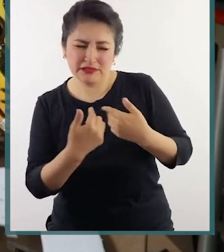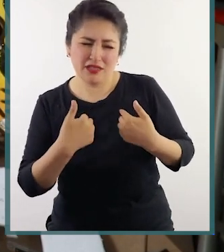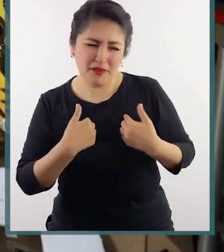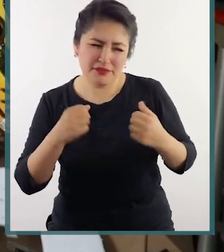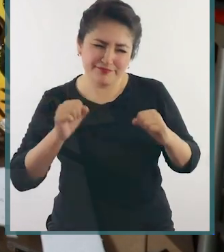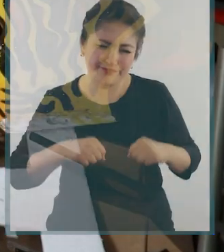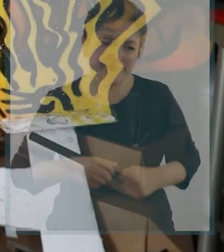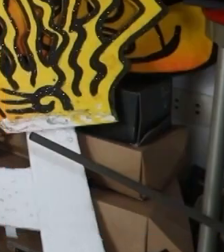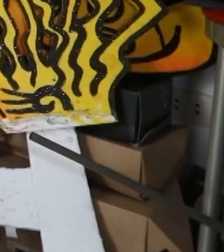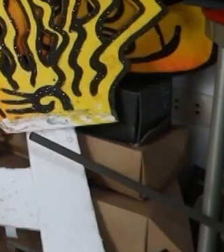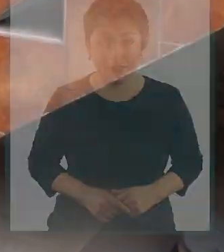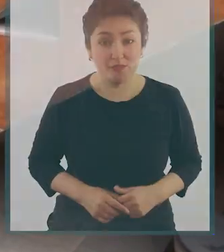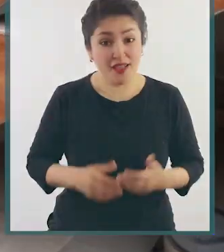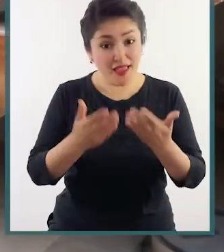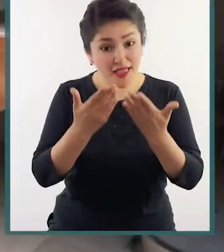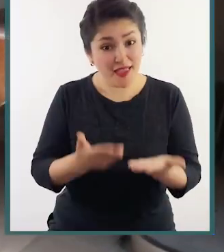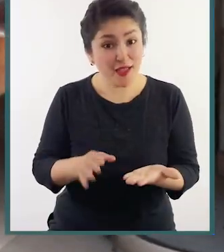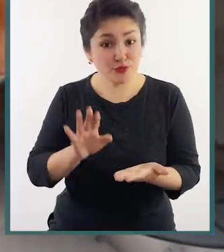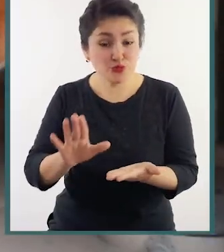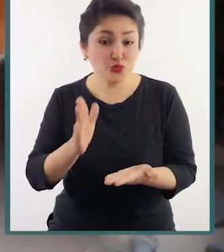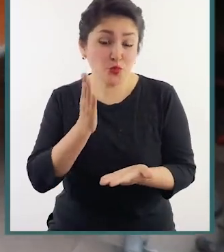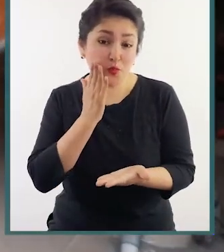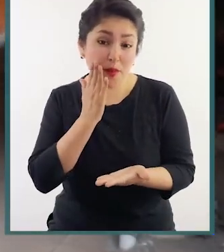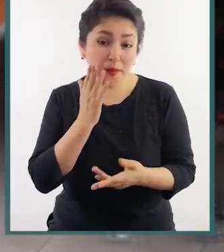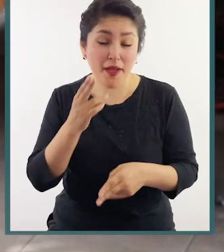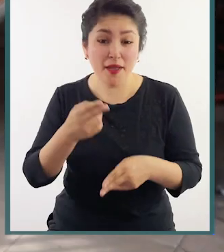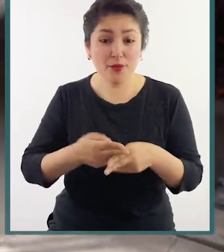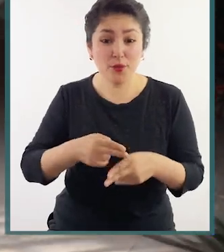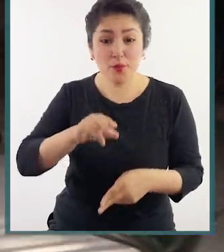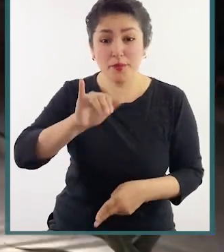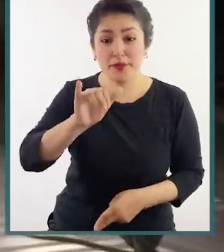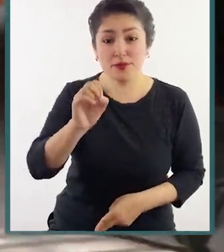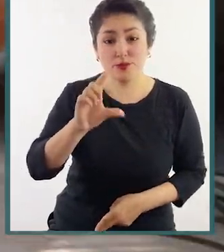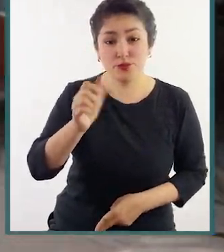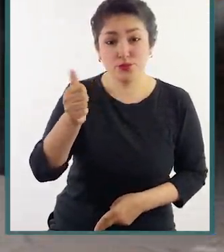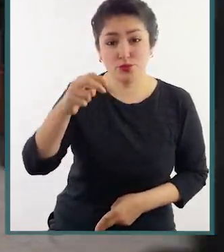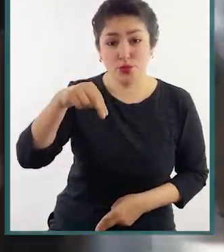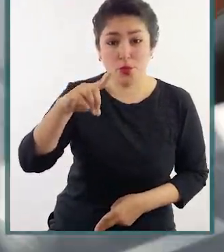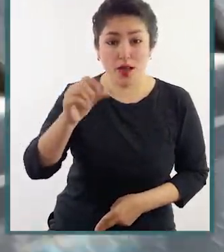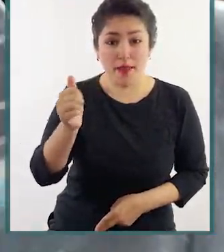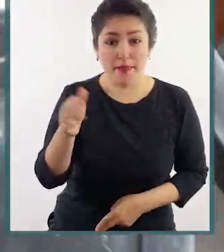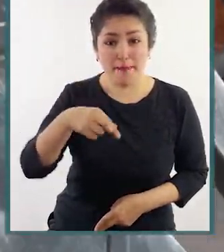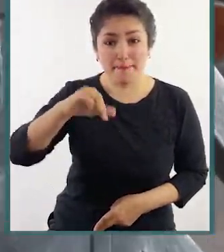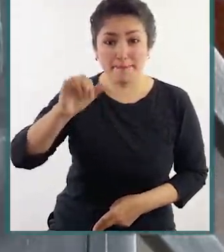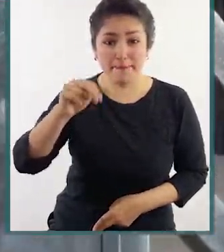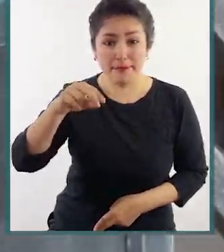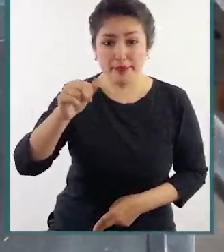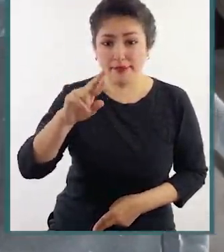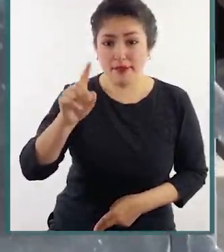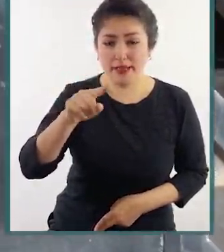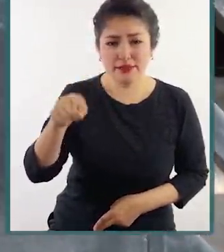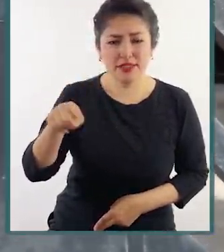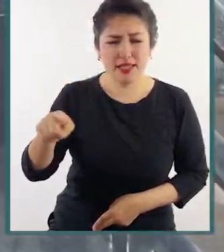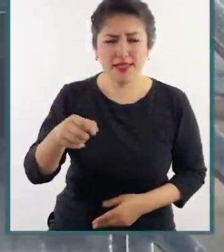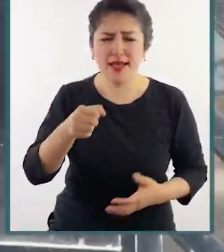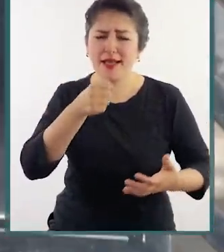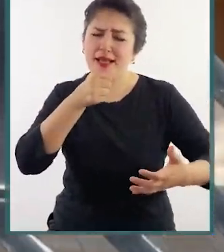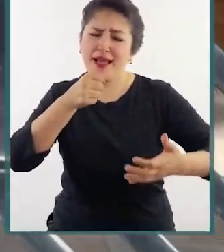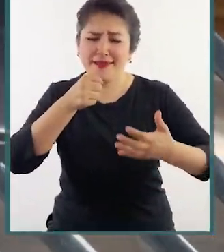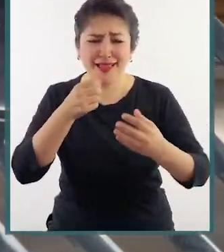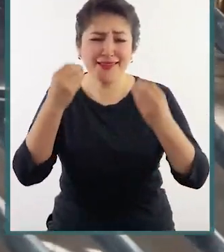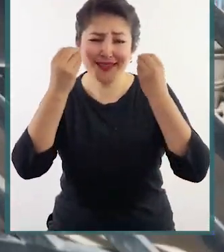colegio. La madre de Lenin, Amor y Libertad, es Yolanda Pinares, una cantante de música